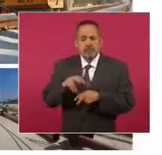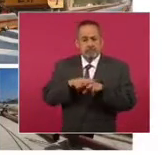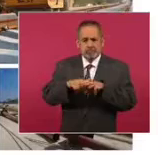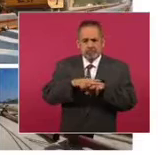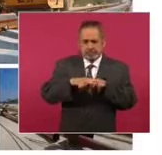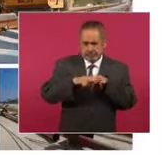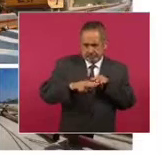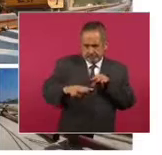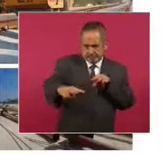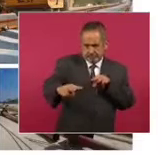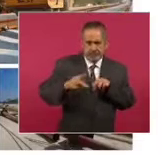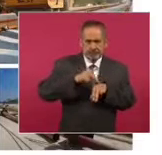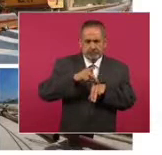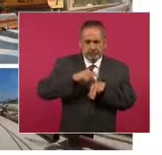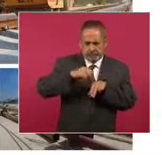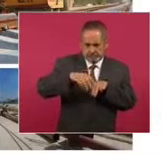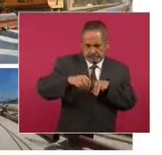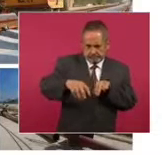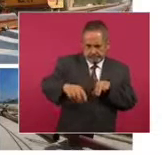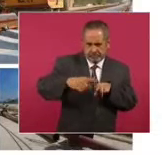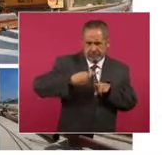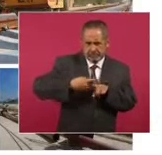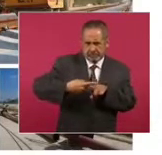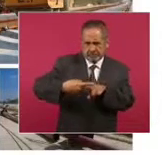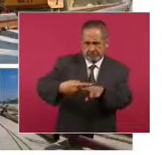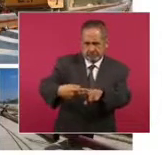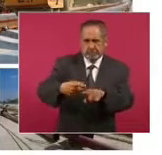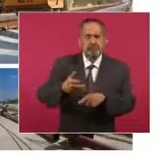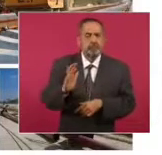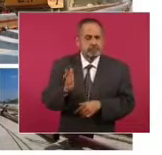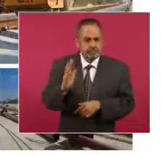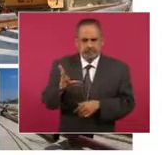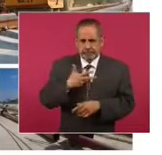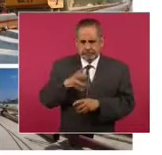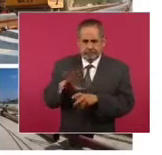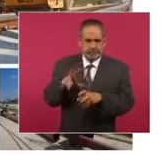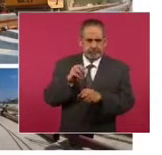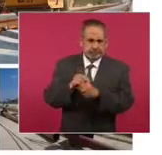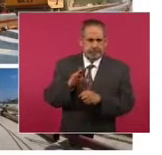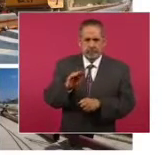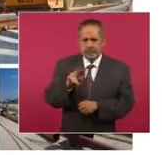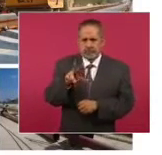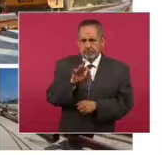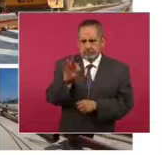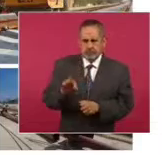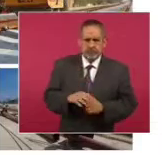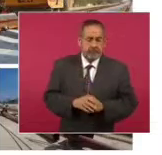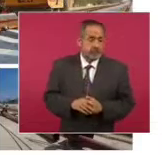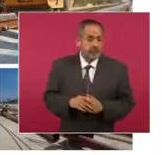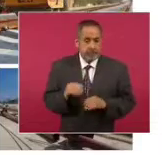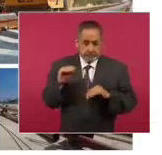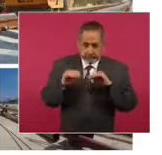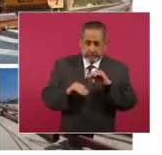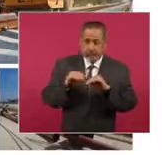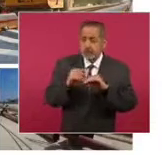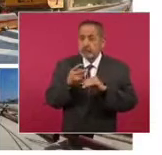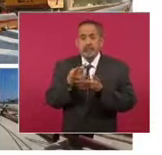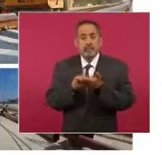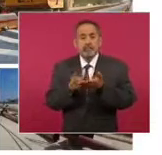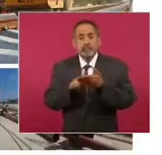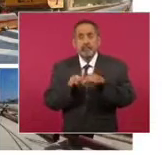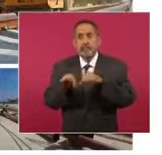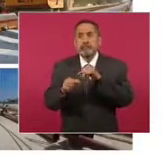el balasto y durmientes requeridos. Los trabajos se han reforzado, ampliando turnos y